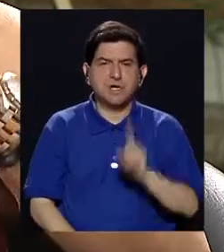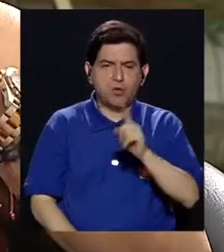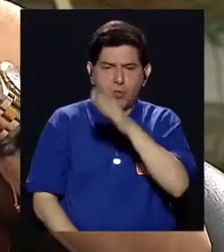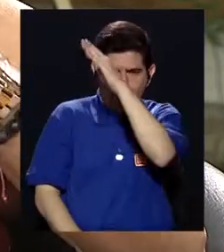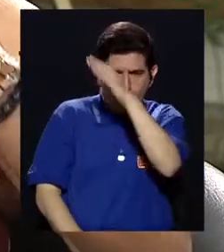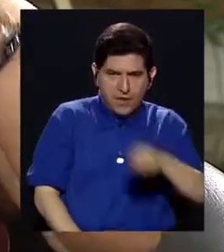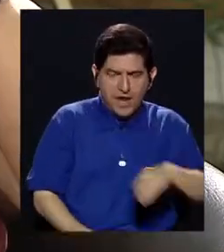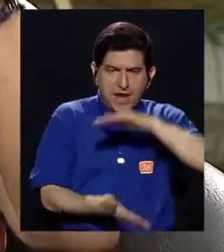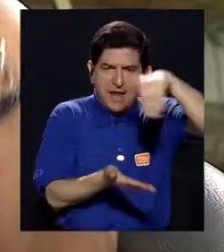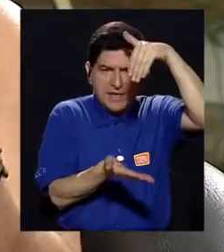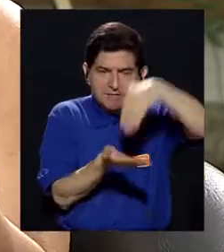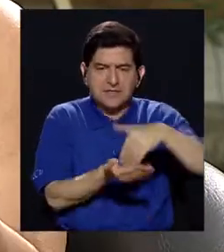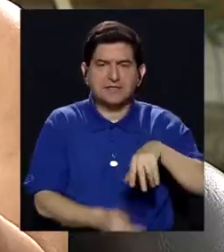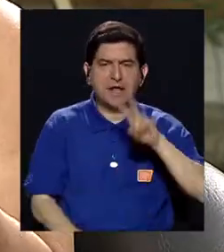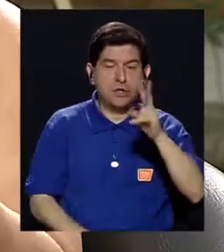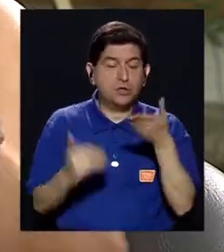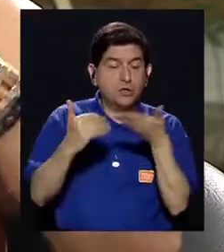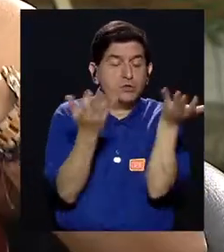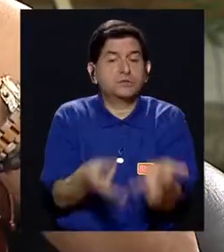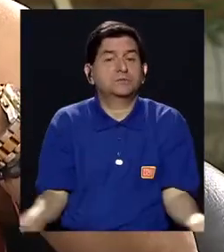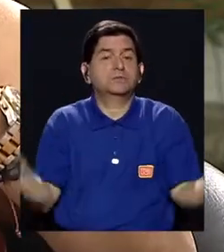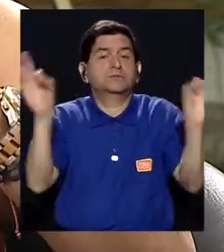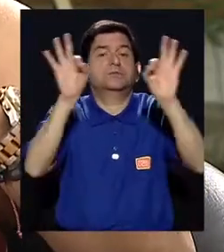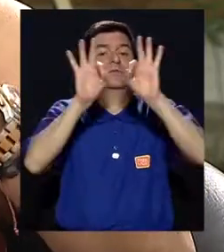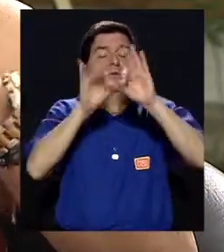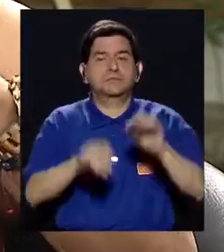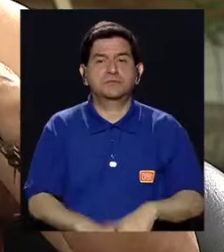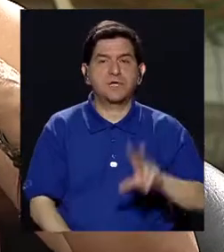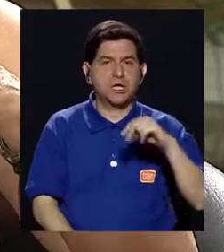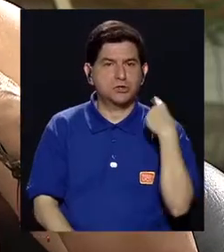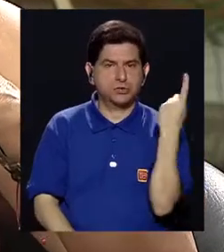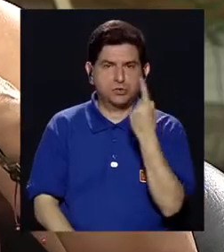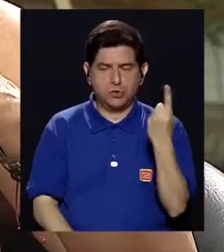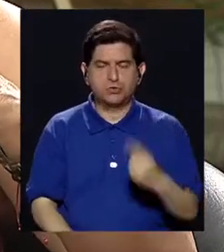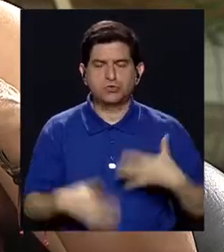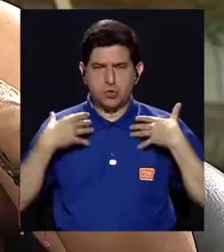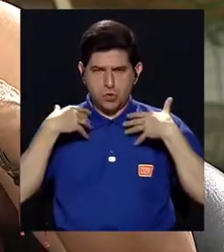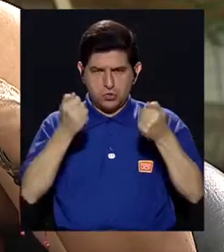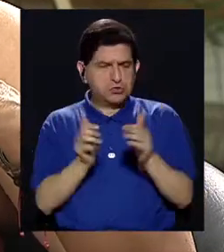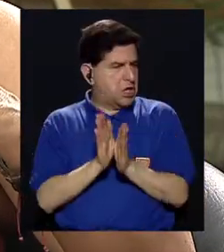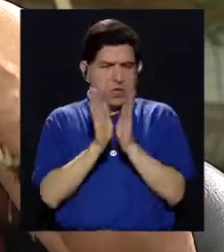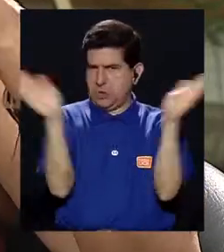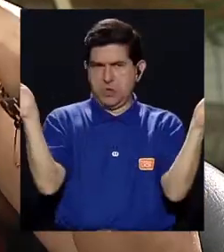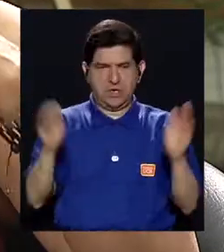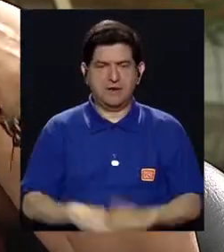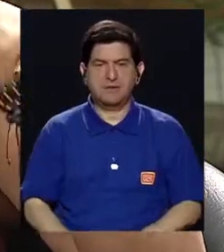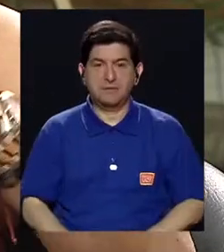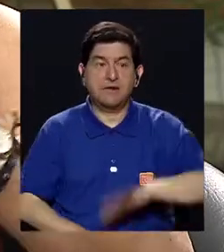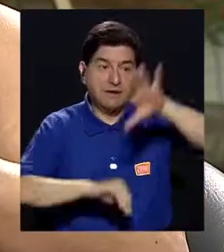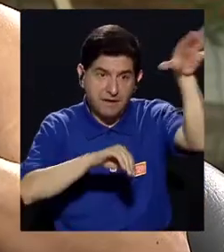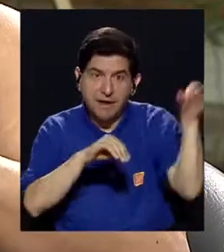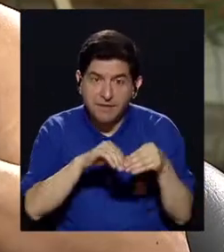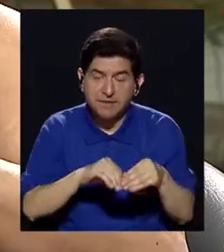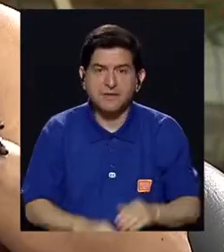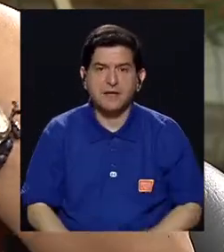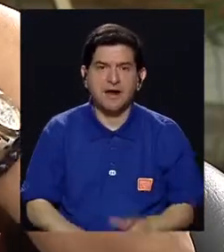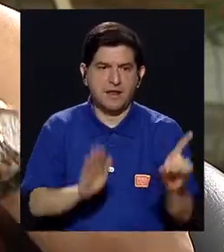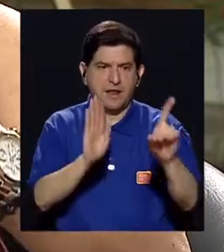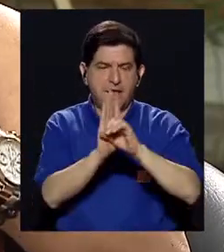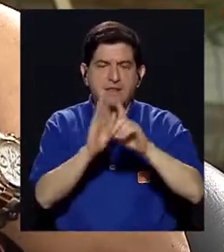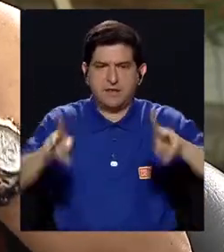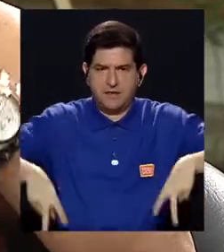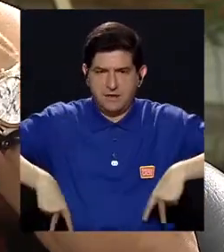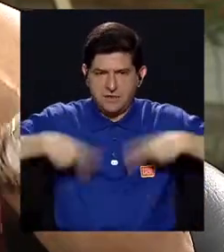central que dos elementos fundamentales para no solo vivir con salud en general, sino además para ejercer el